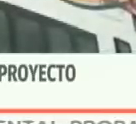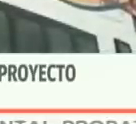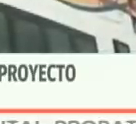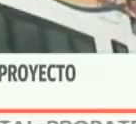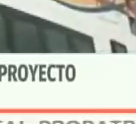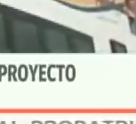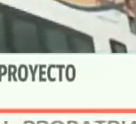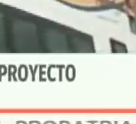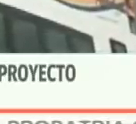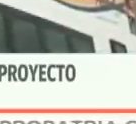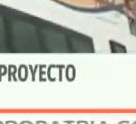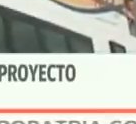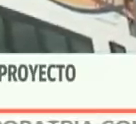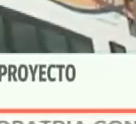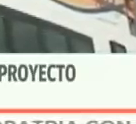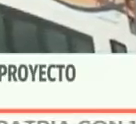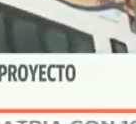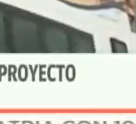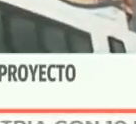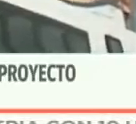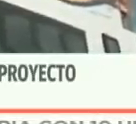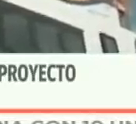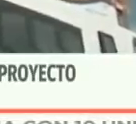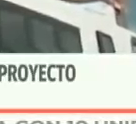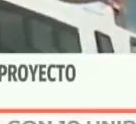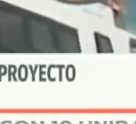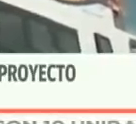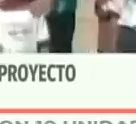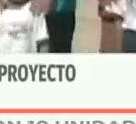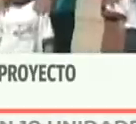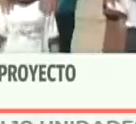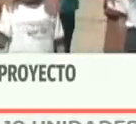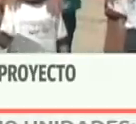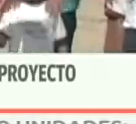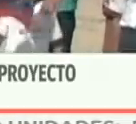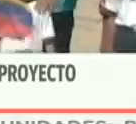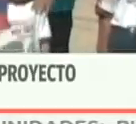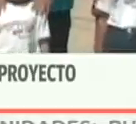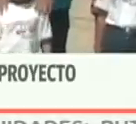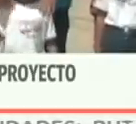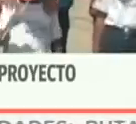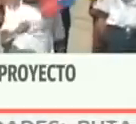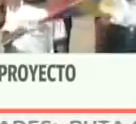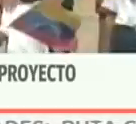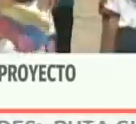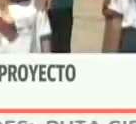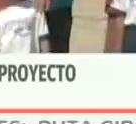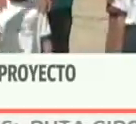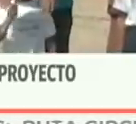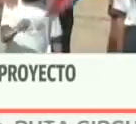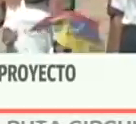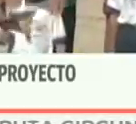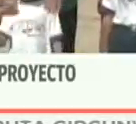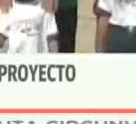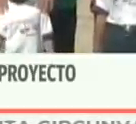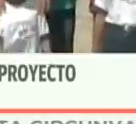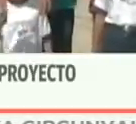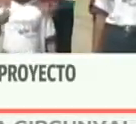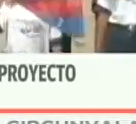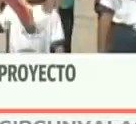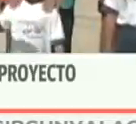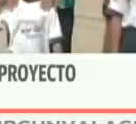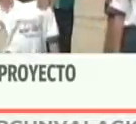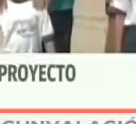está comprometida a construir día a día, como usted lo ha mencionado, con una mano defendiendo y con la otra